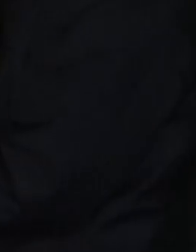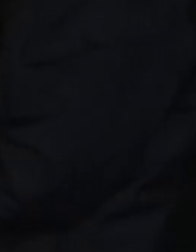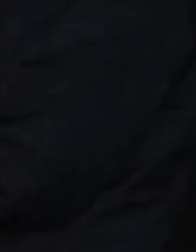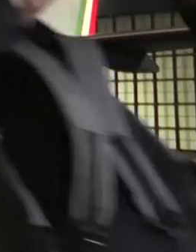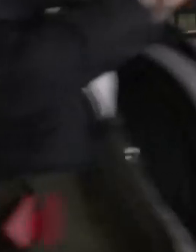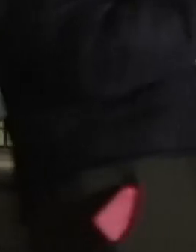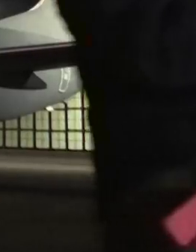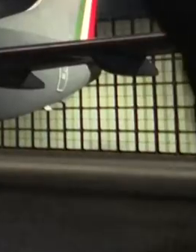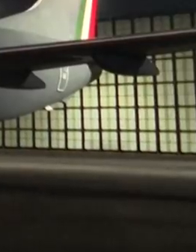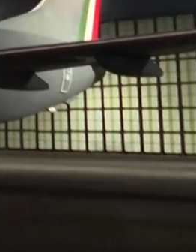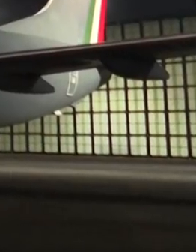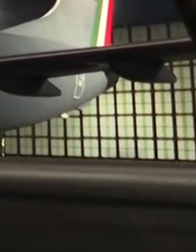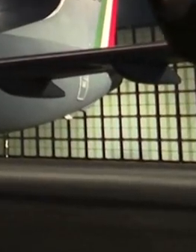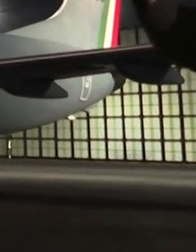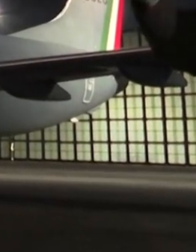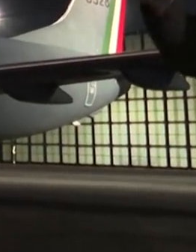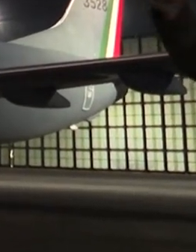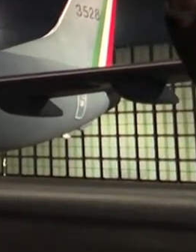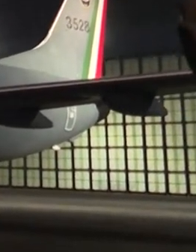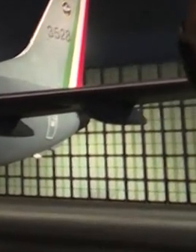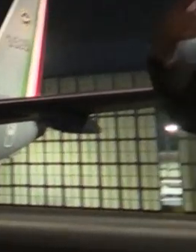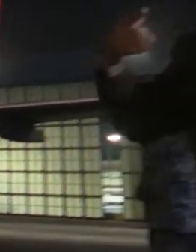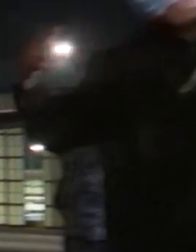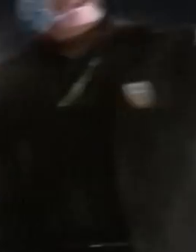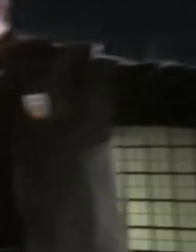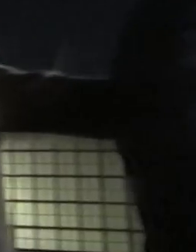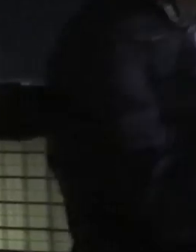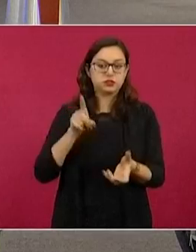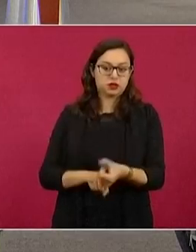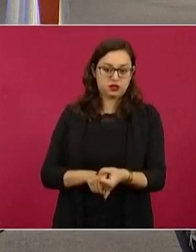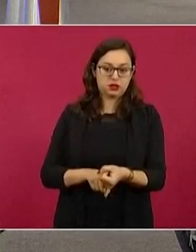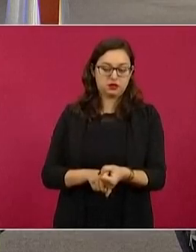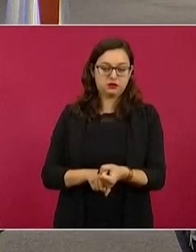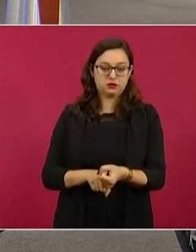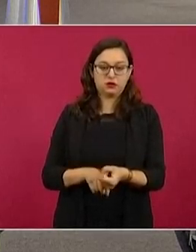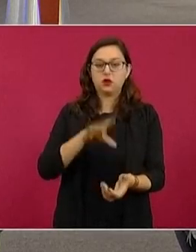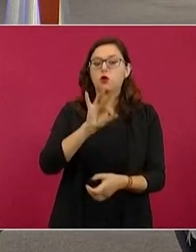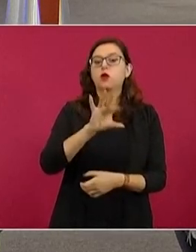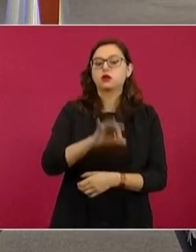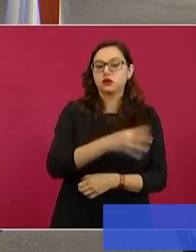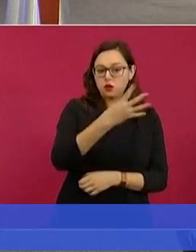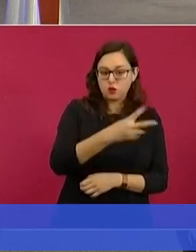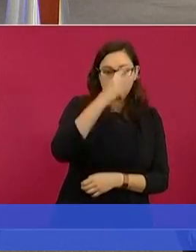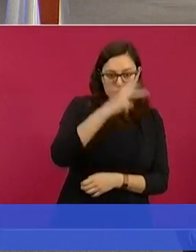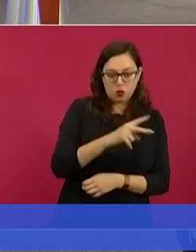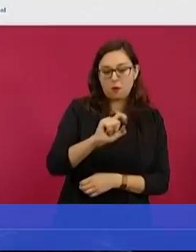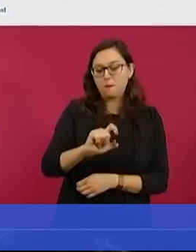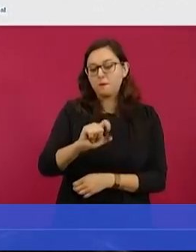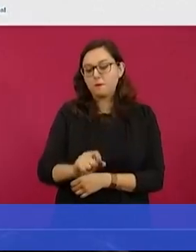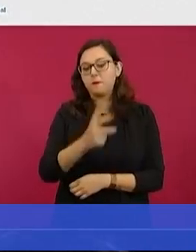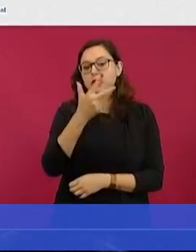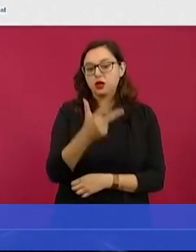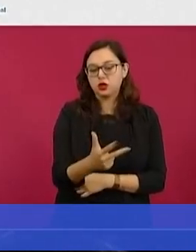tres escalas incluidas desde bucarest capital de rumania 44 mejicanos 28 de